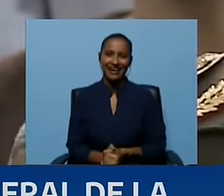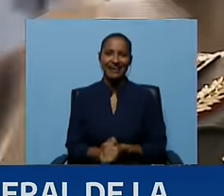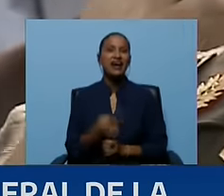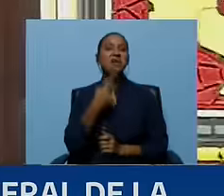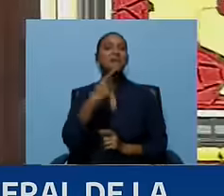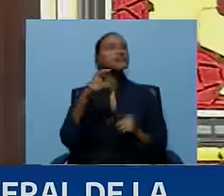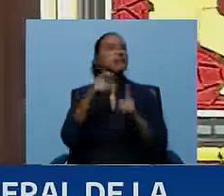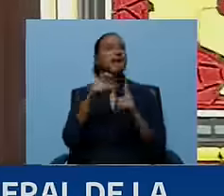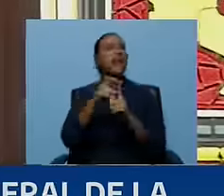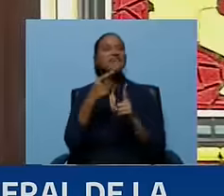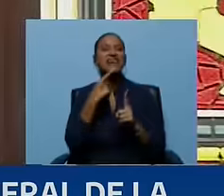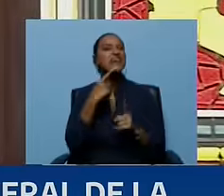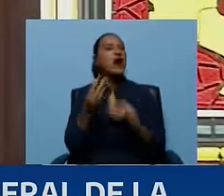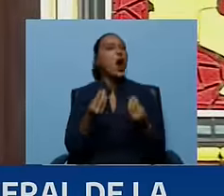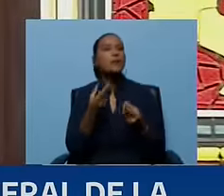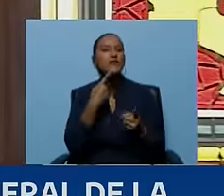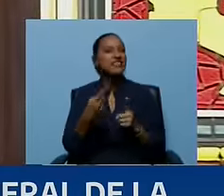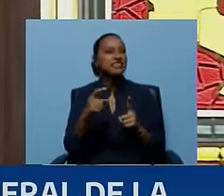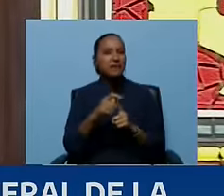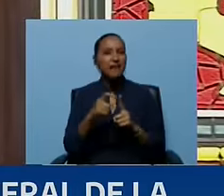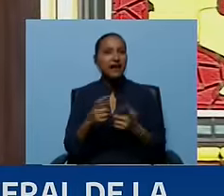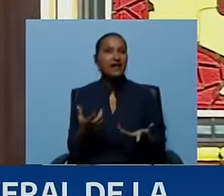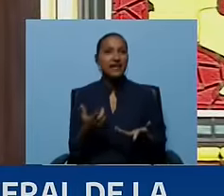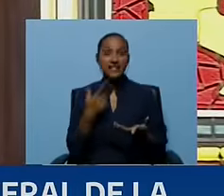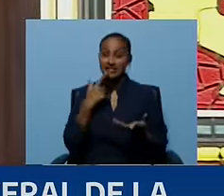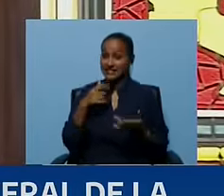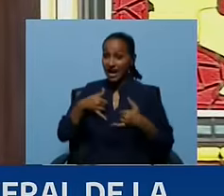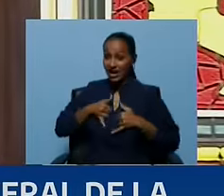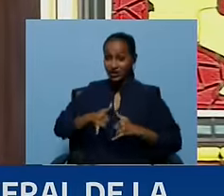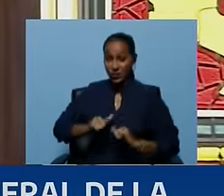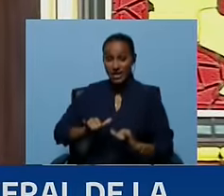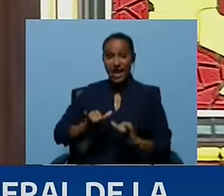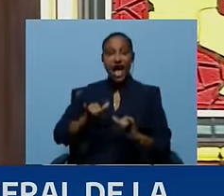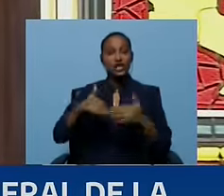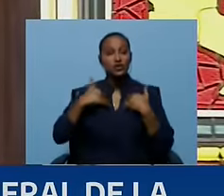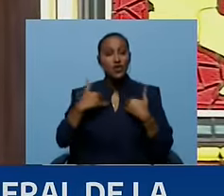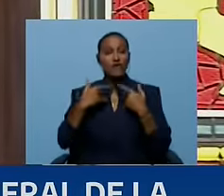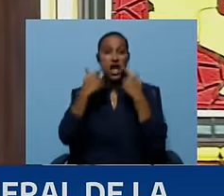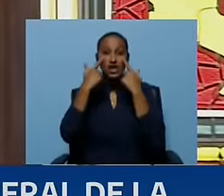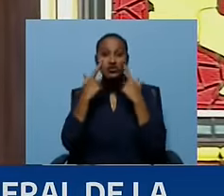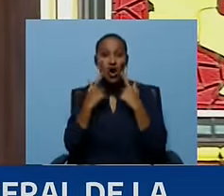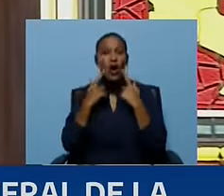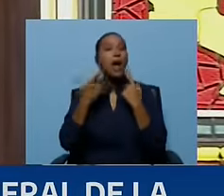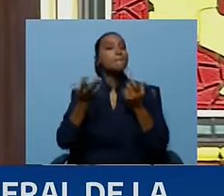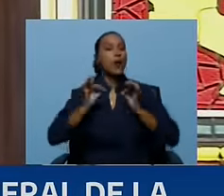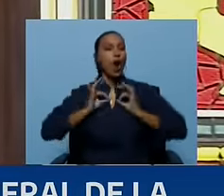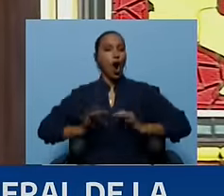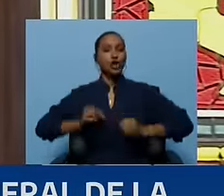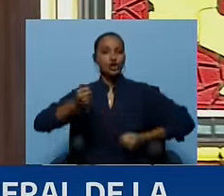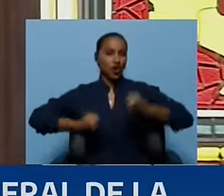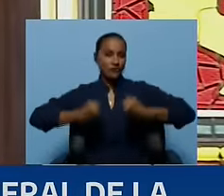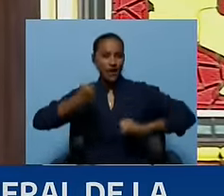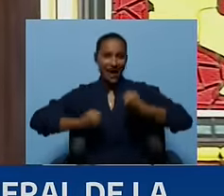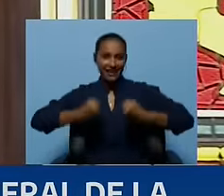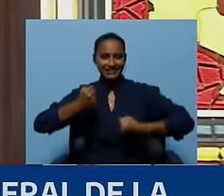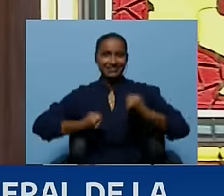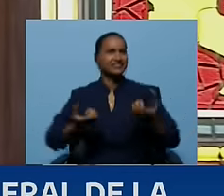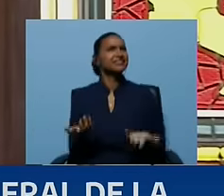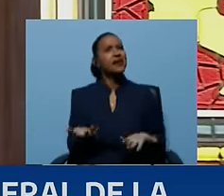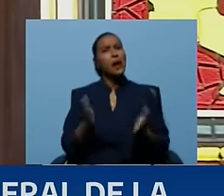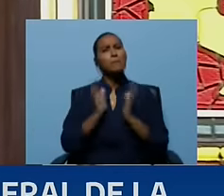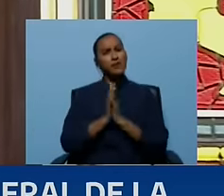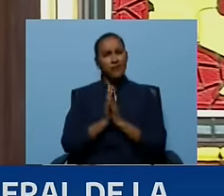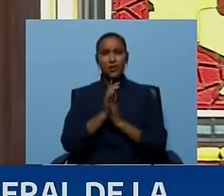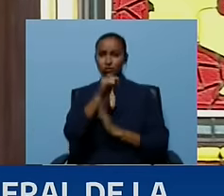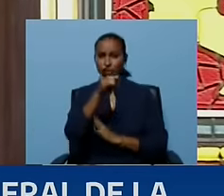dicho que su hija sufre y llora. ¿Es por qué? Por un chofer. No sufras por